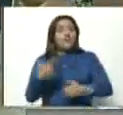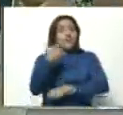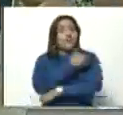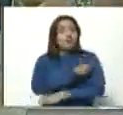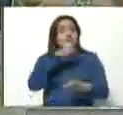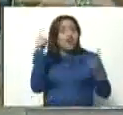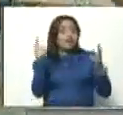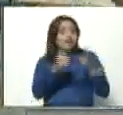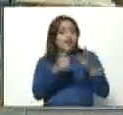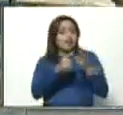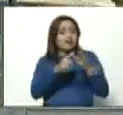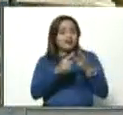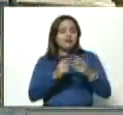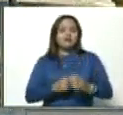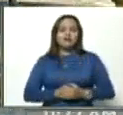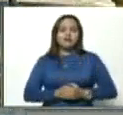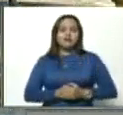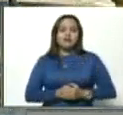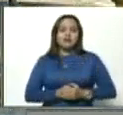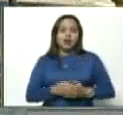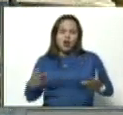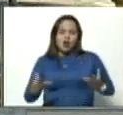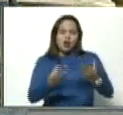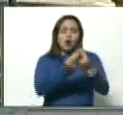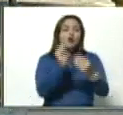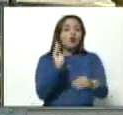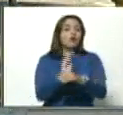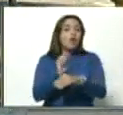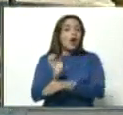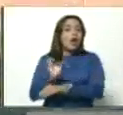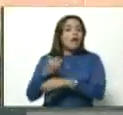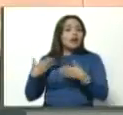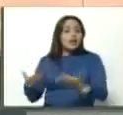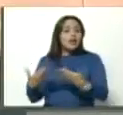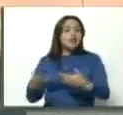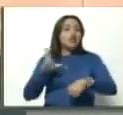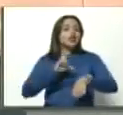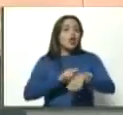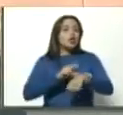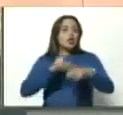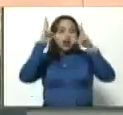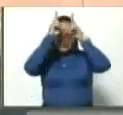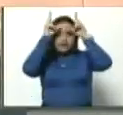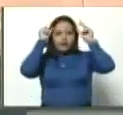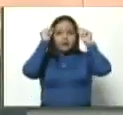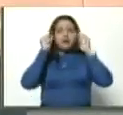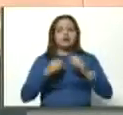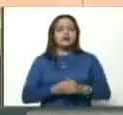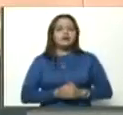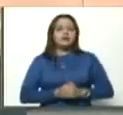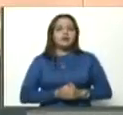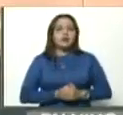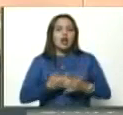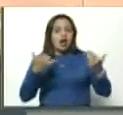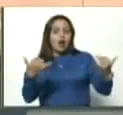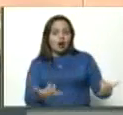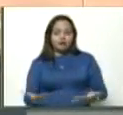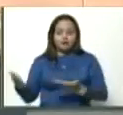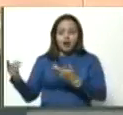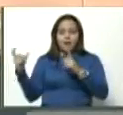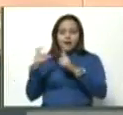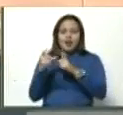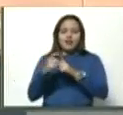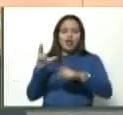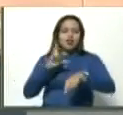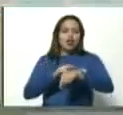refuerzo en compañía de todos los paramédicos, doctores, enfermeras. Yo quisiera dejar la palabra a la doctora Odilia